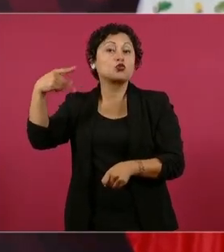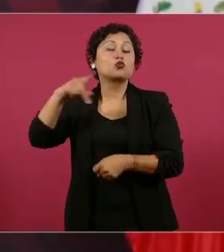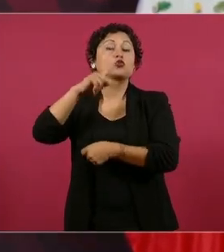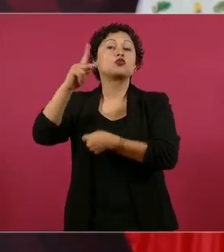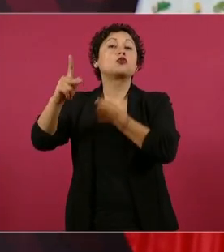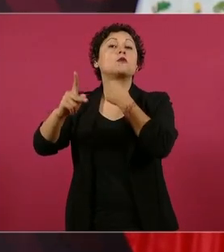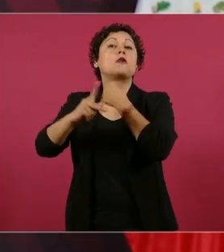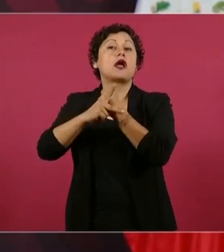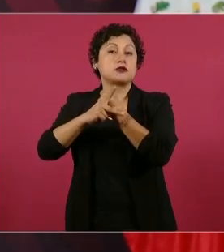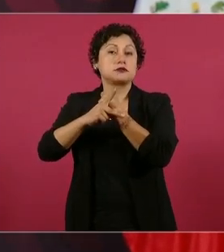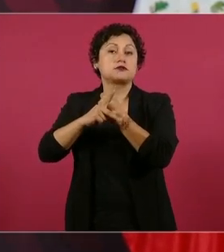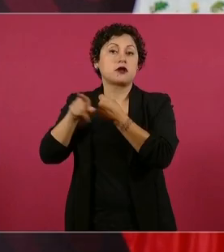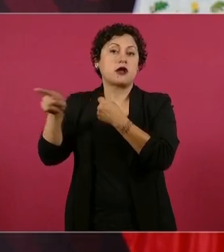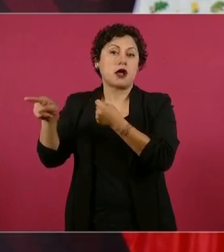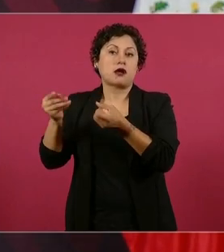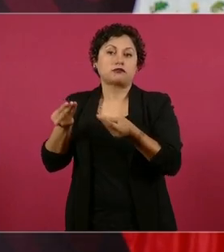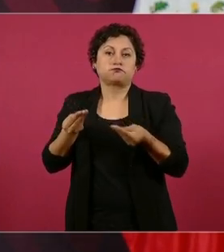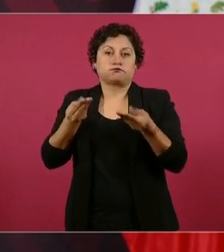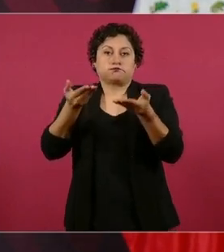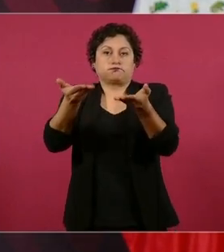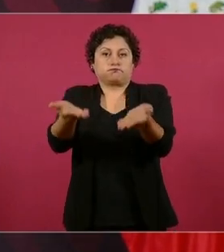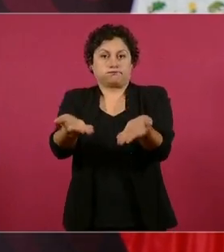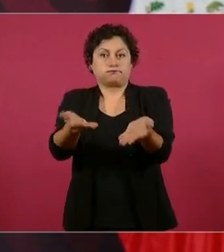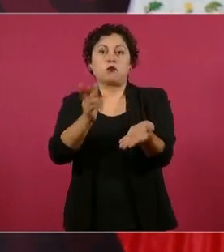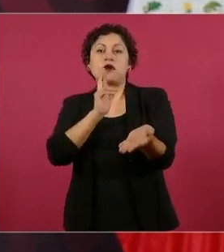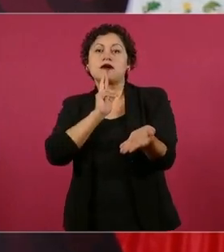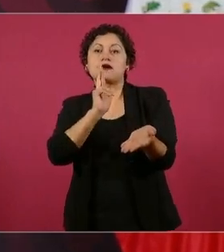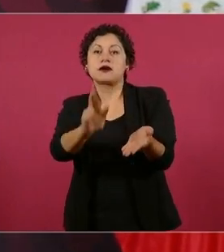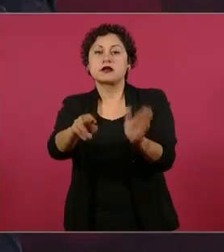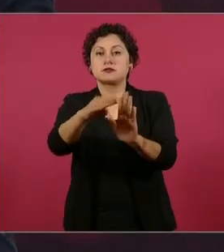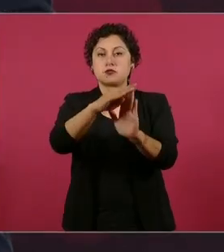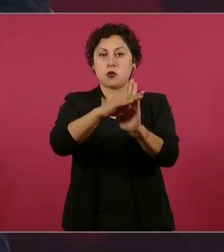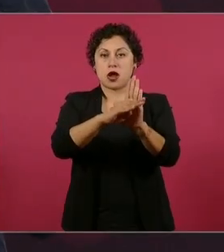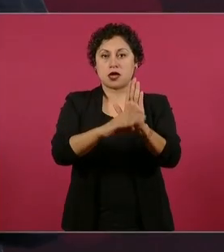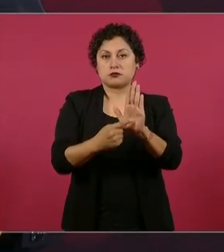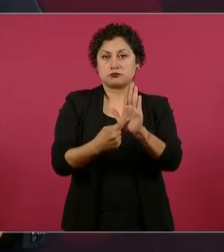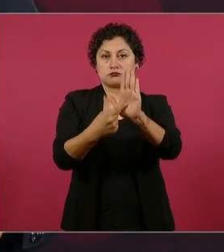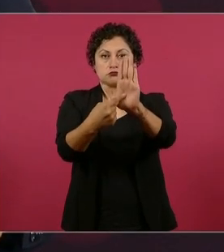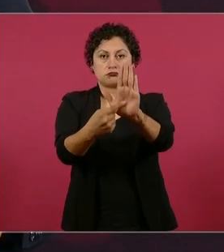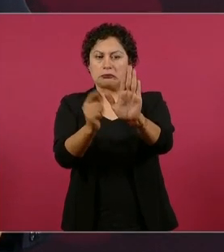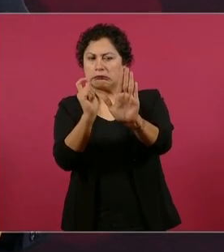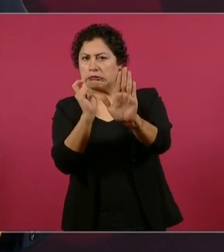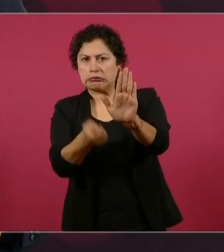los resultados, que se siga el procedimiento establecido,